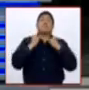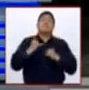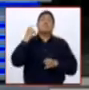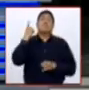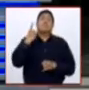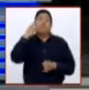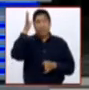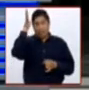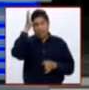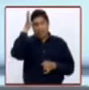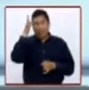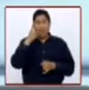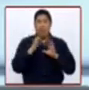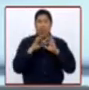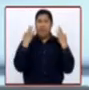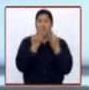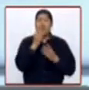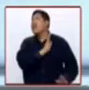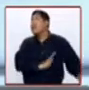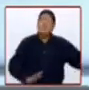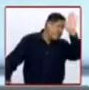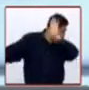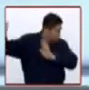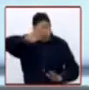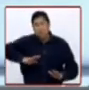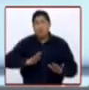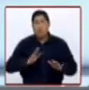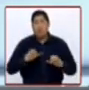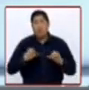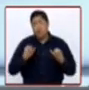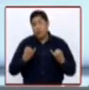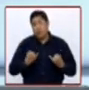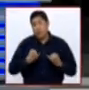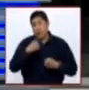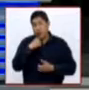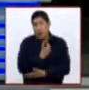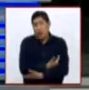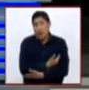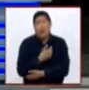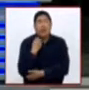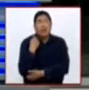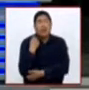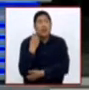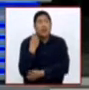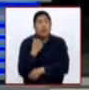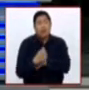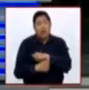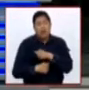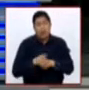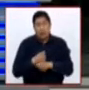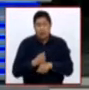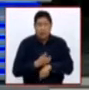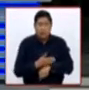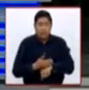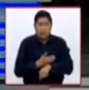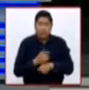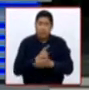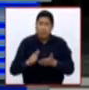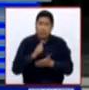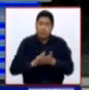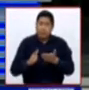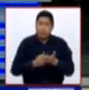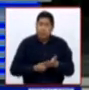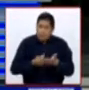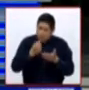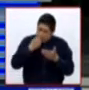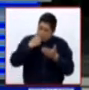porque hay un papá, una familia que está muy preocupado por una adolescente de 14 años. Si hay desesperación, son varios días ya o un par de semanas que está en